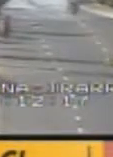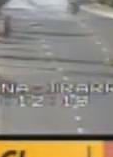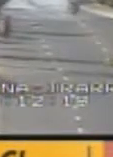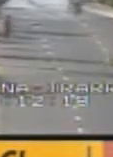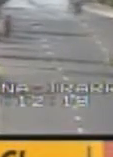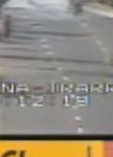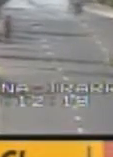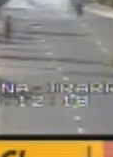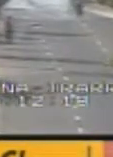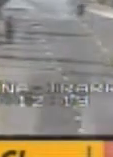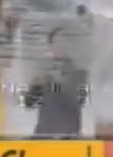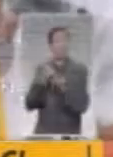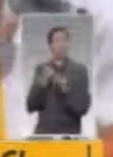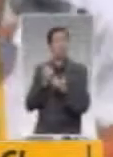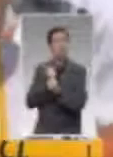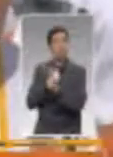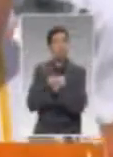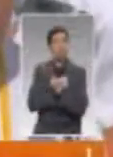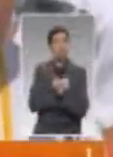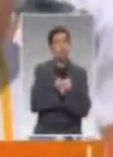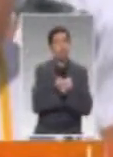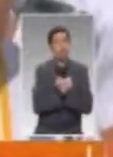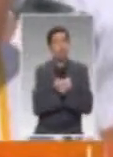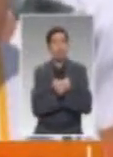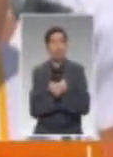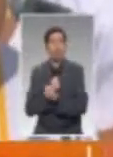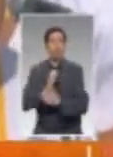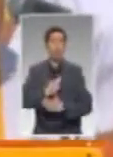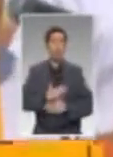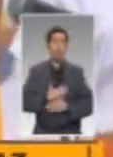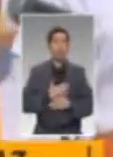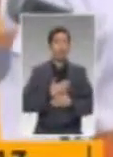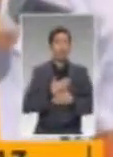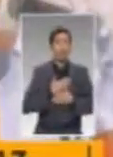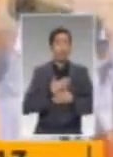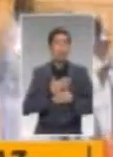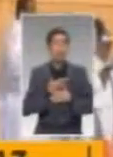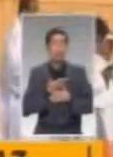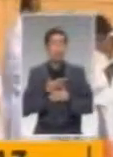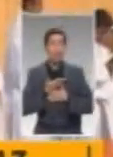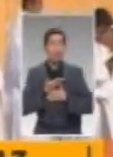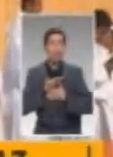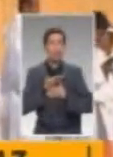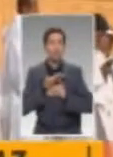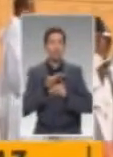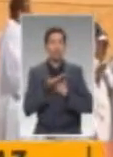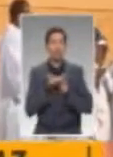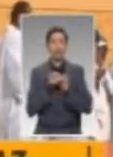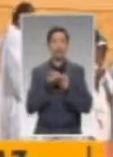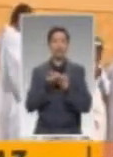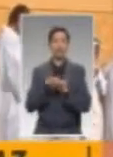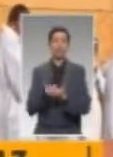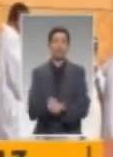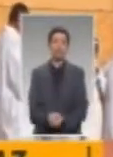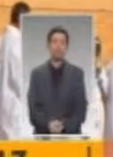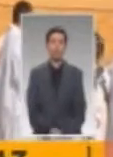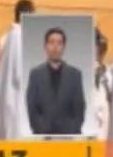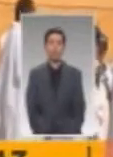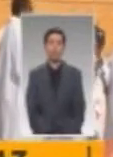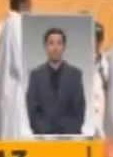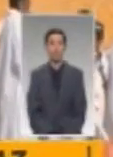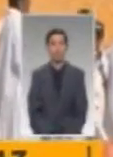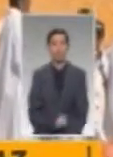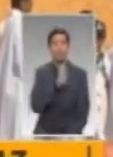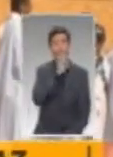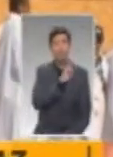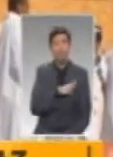está ocurriendo esta mañana. Volvemos al Parque O'Higgins, ahí tenemos ya la imagen completa del altar que